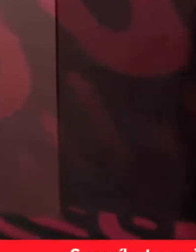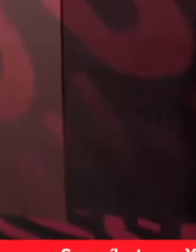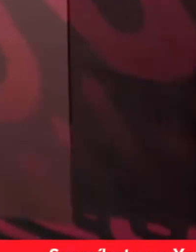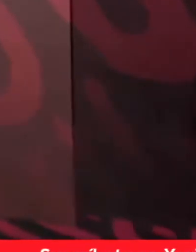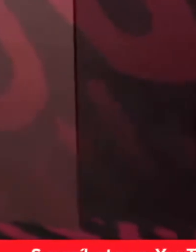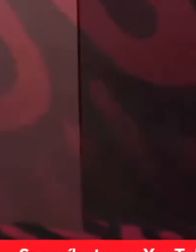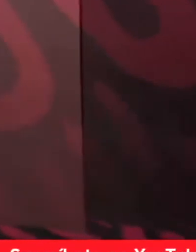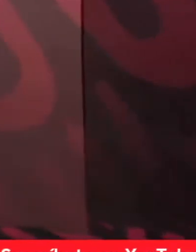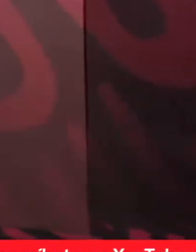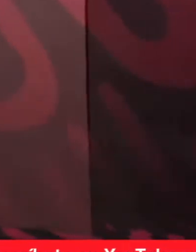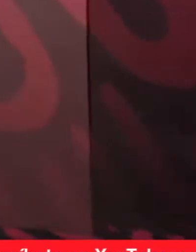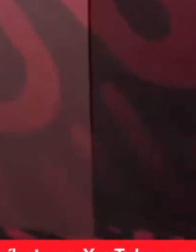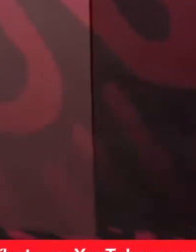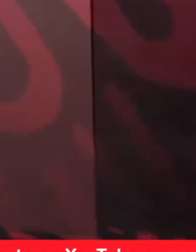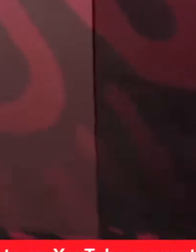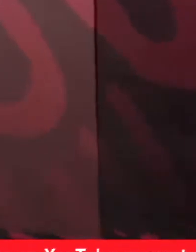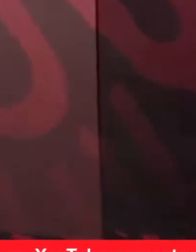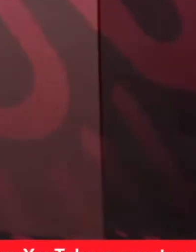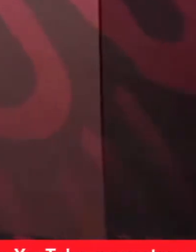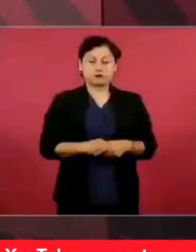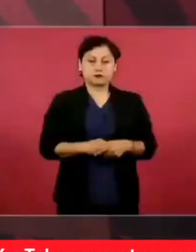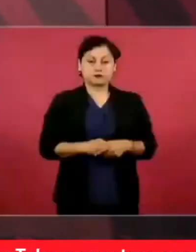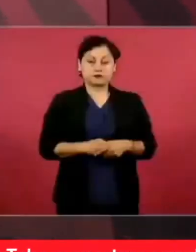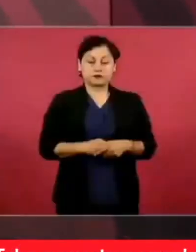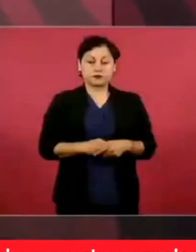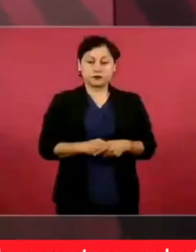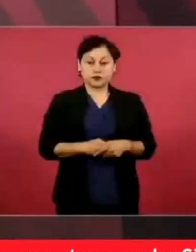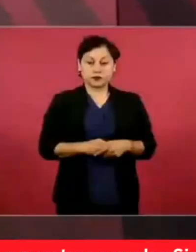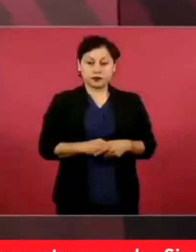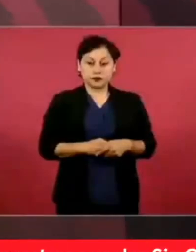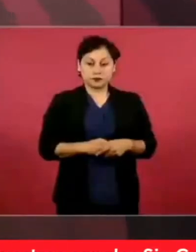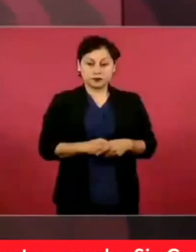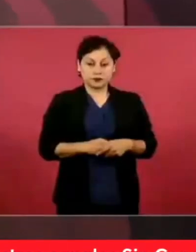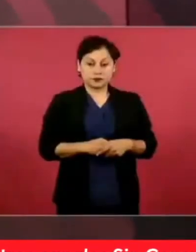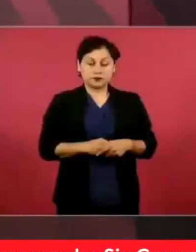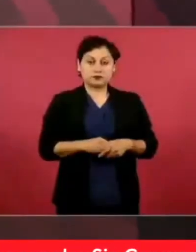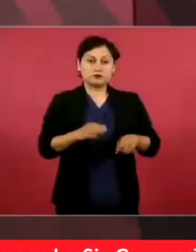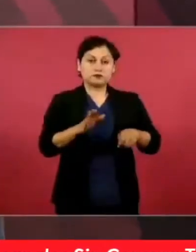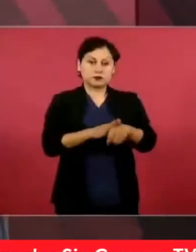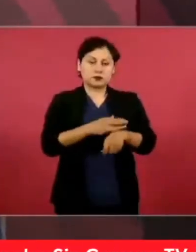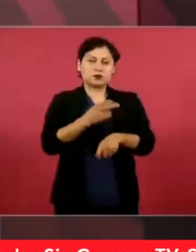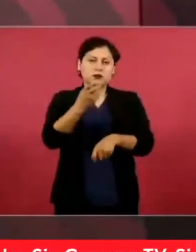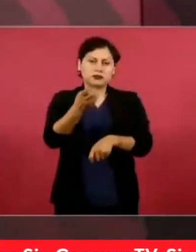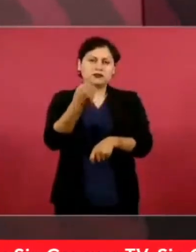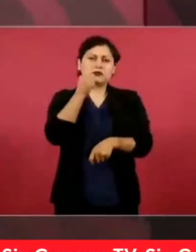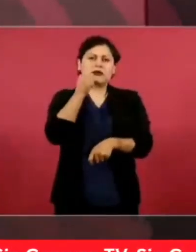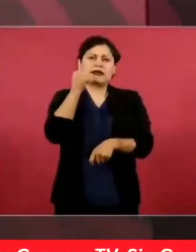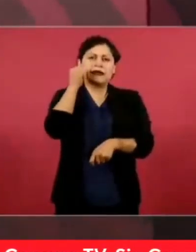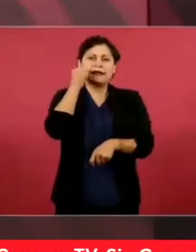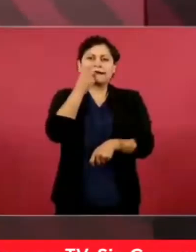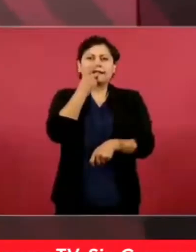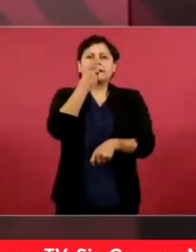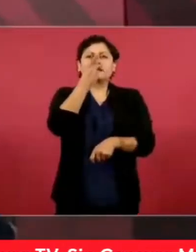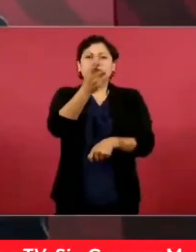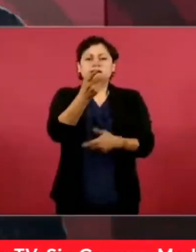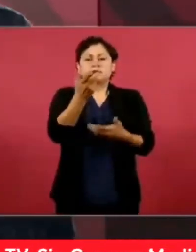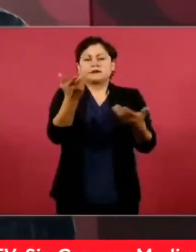dije, a reserva de que ya sabemos que mañana los medios, y seguramente